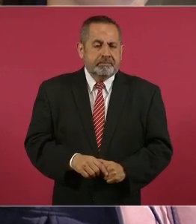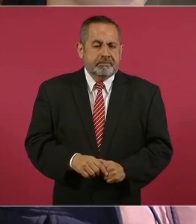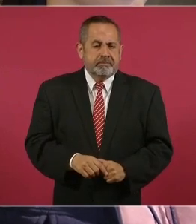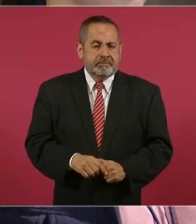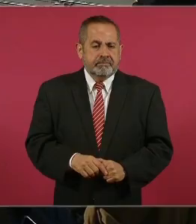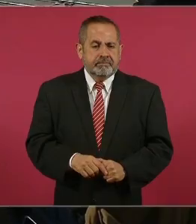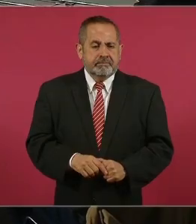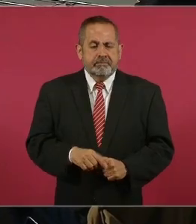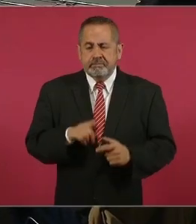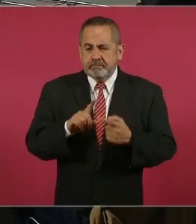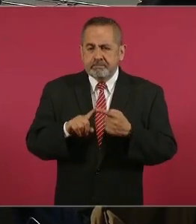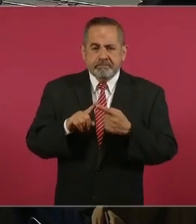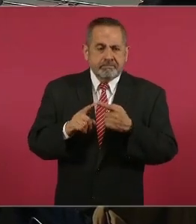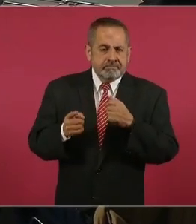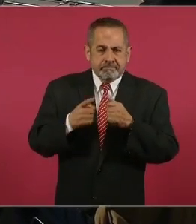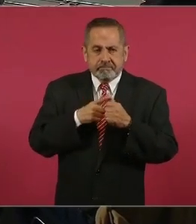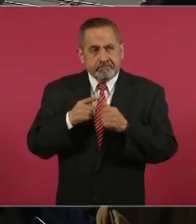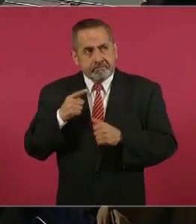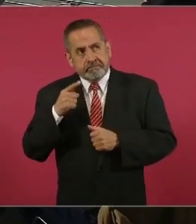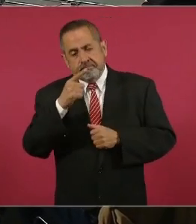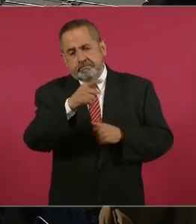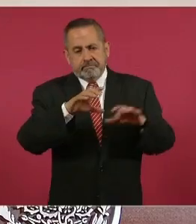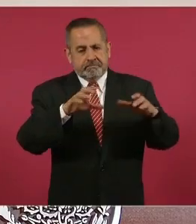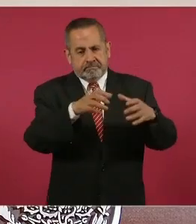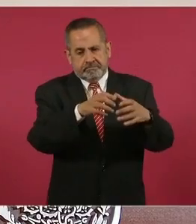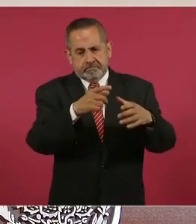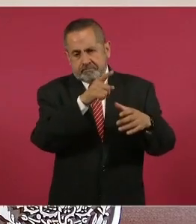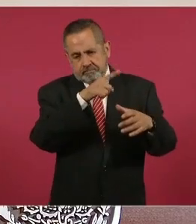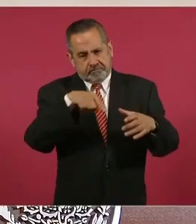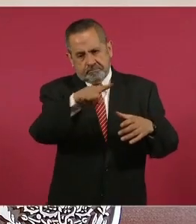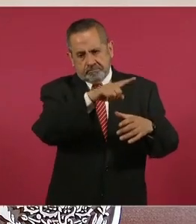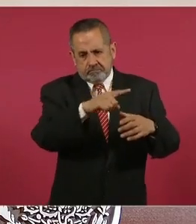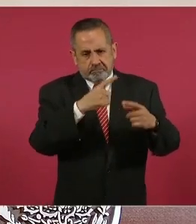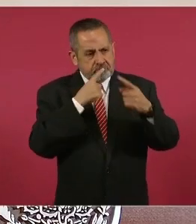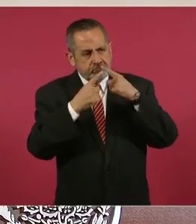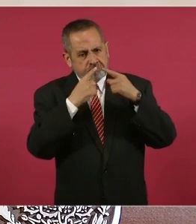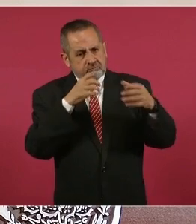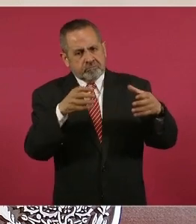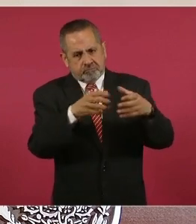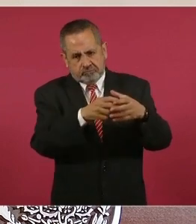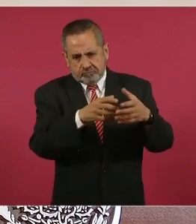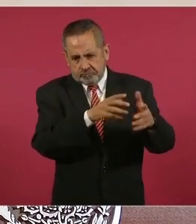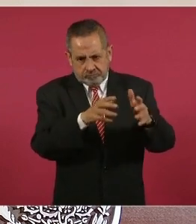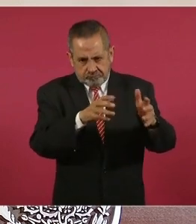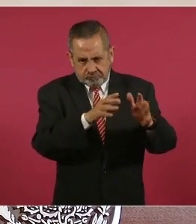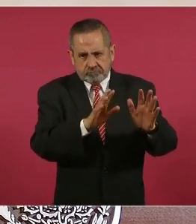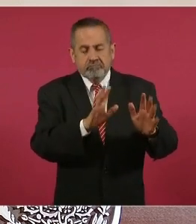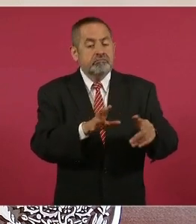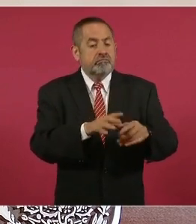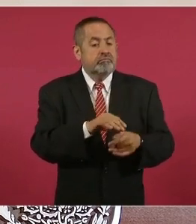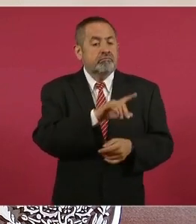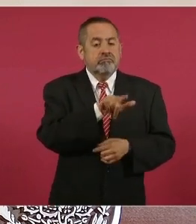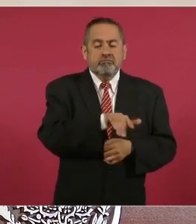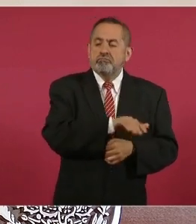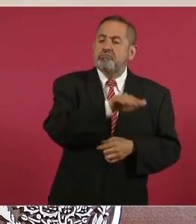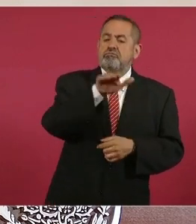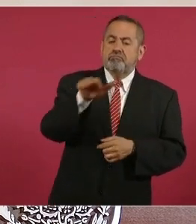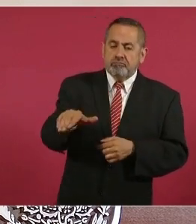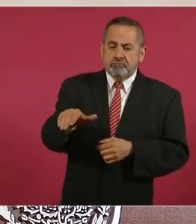se busque el diálogo allá. Entre las partes. Luego que se acuda a las